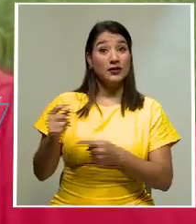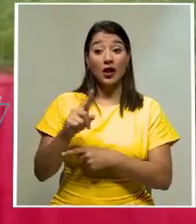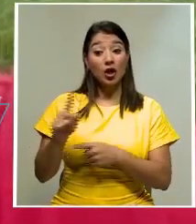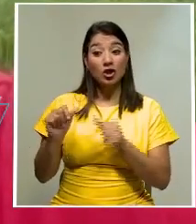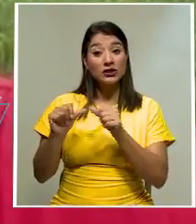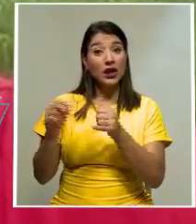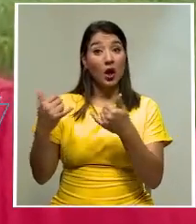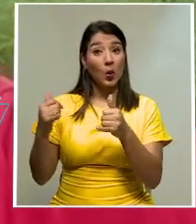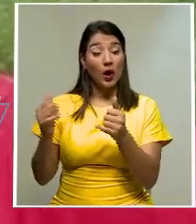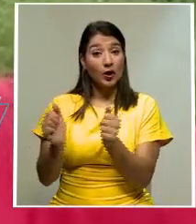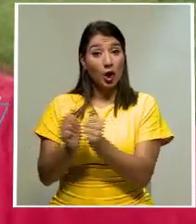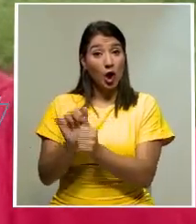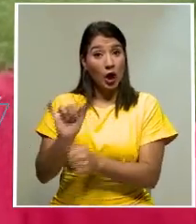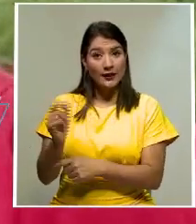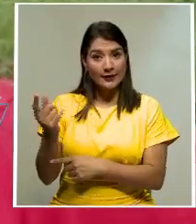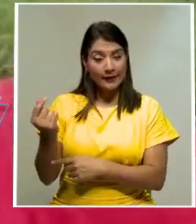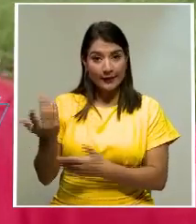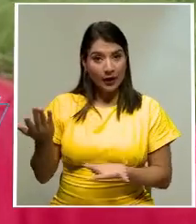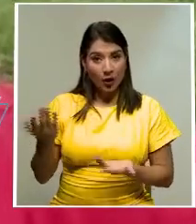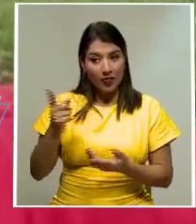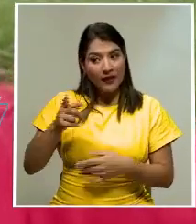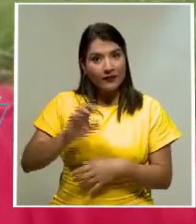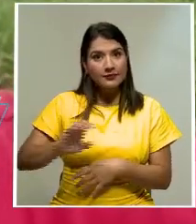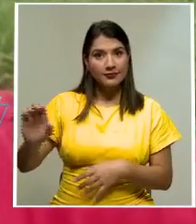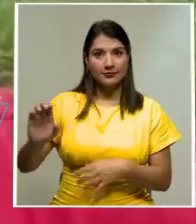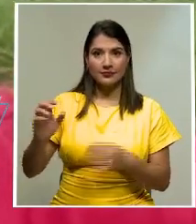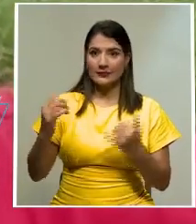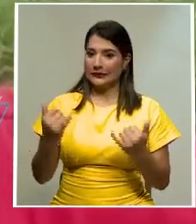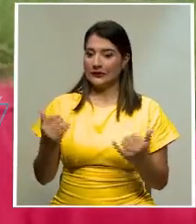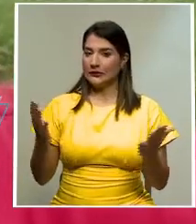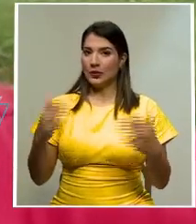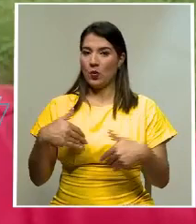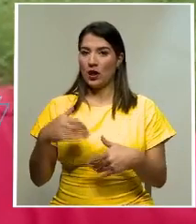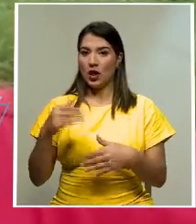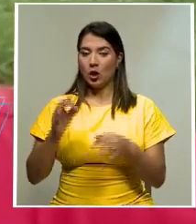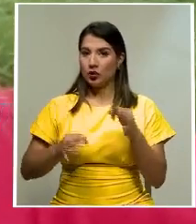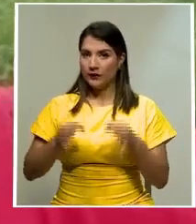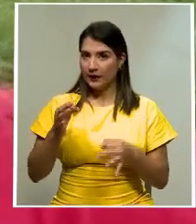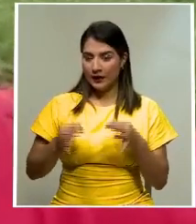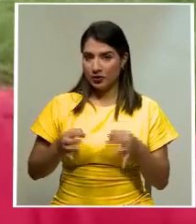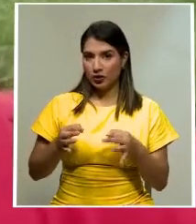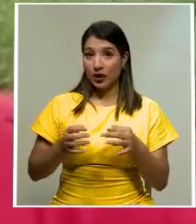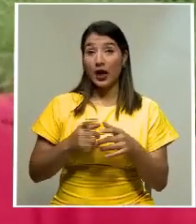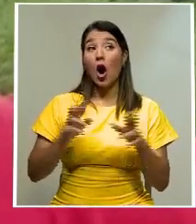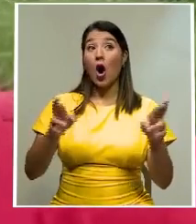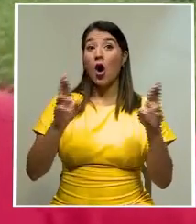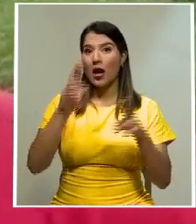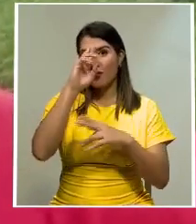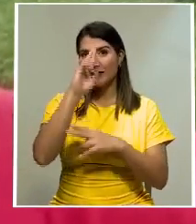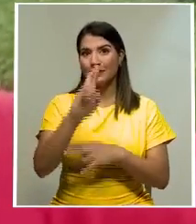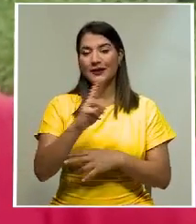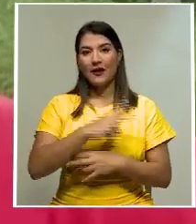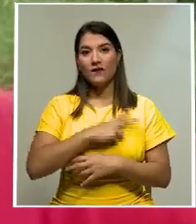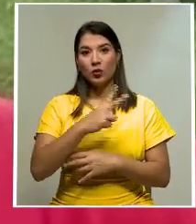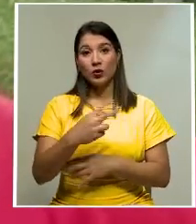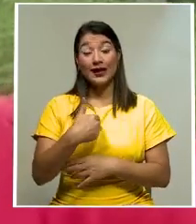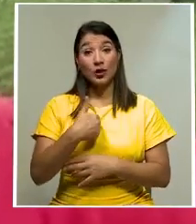Tiene que tirarlo, ya no tiene justificación y esperamos que respete la voluntad de los